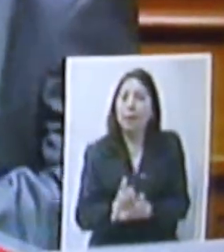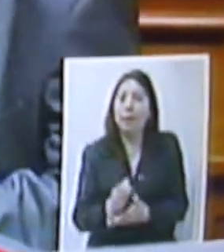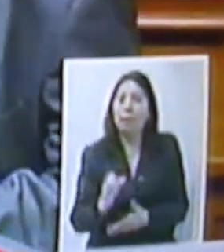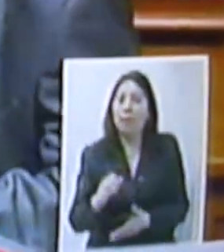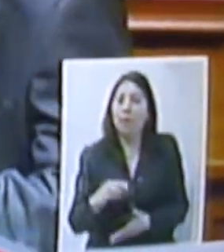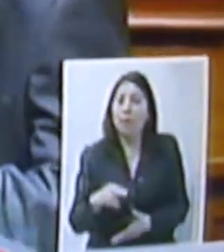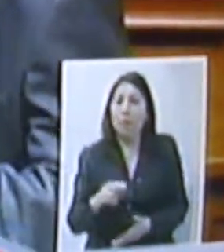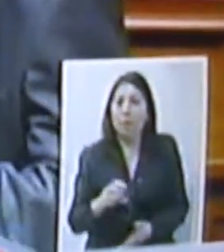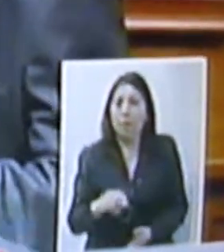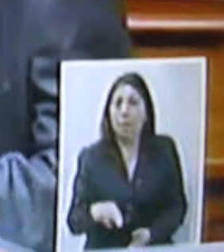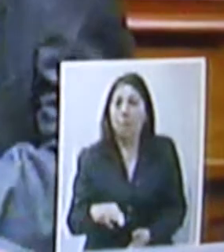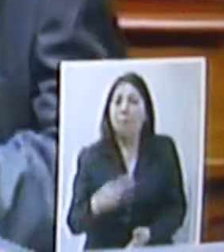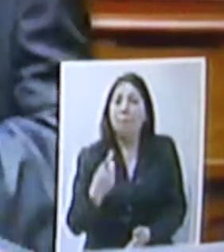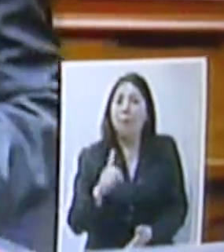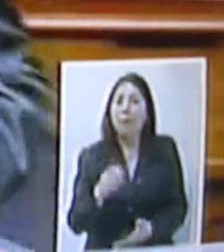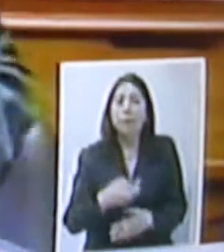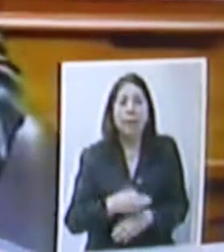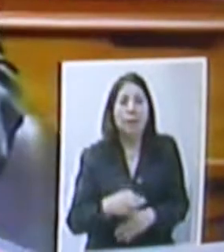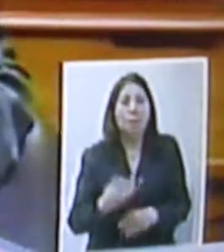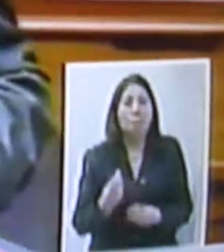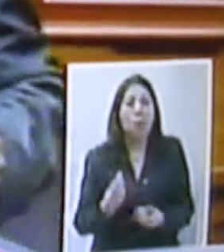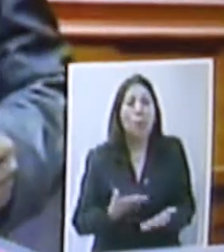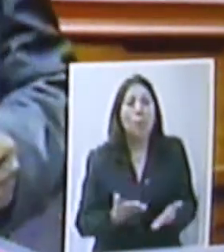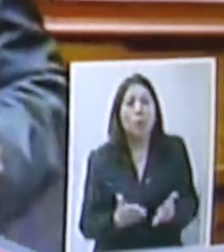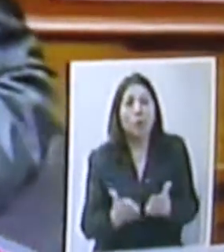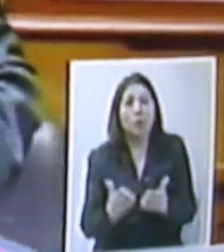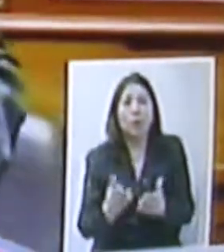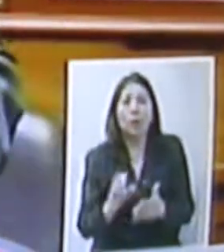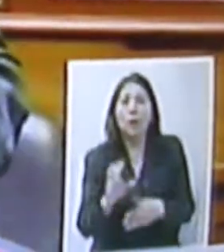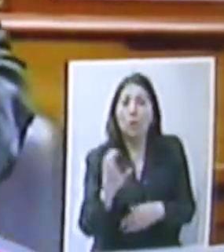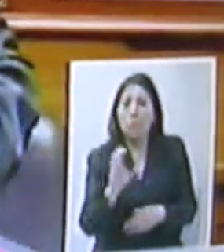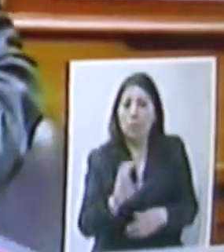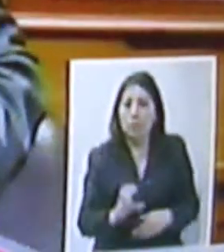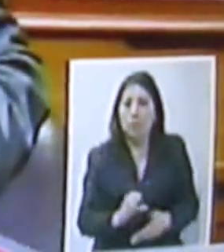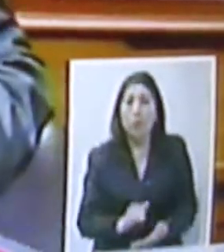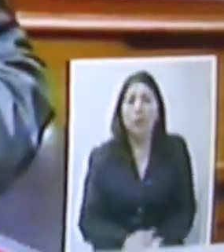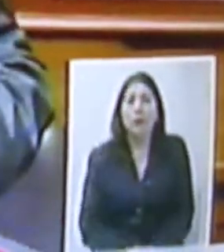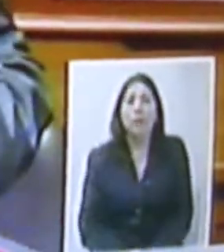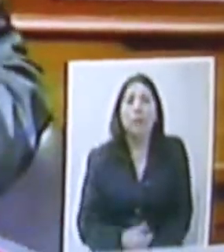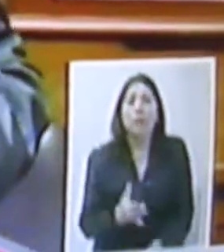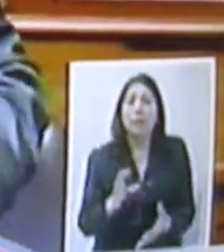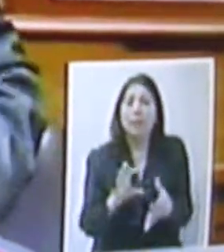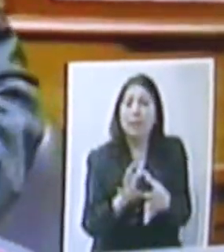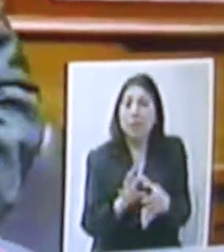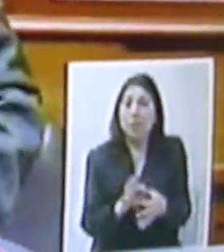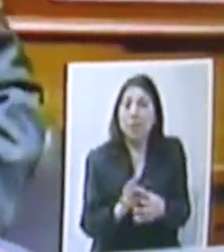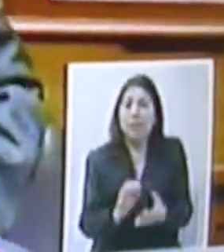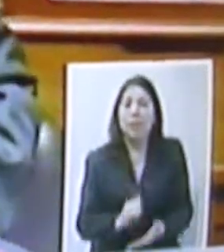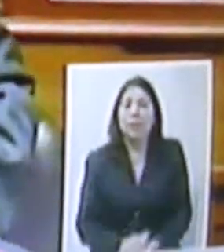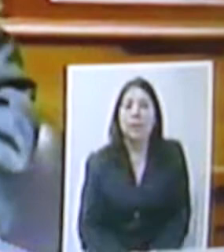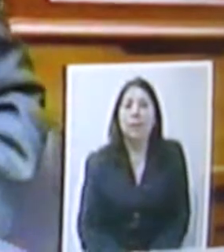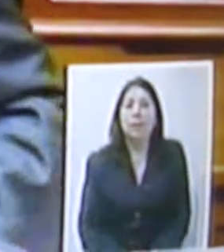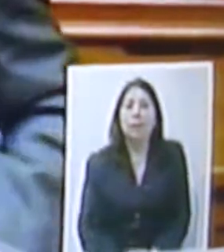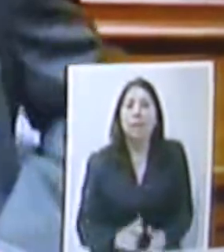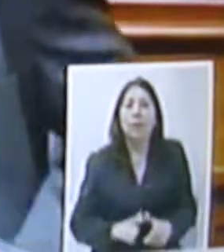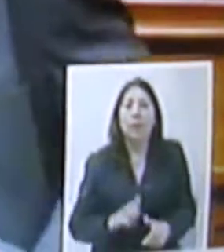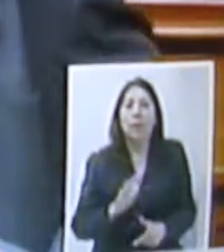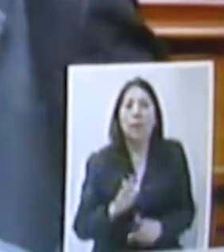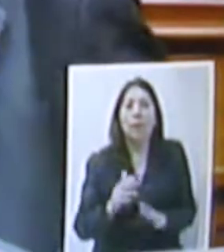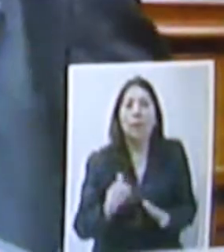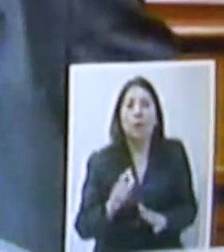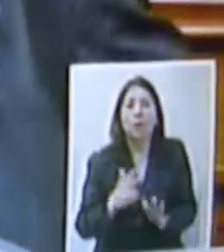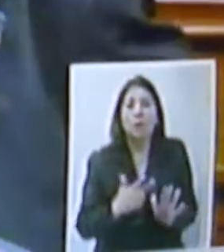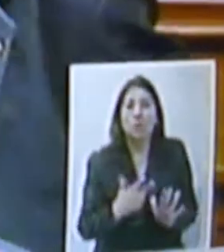FOCAM para esas provincias por donde pasa el ducto costero, ese gas de los lotes